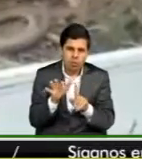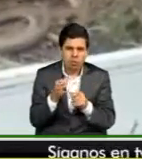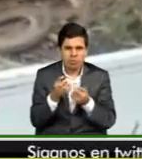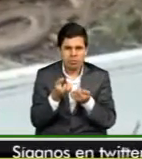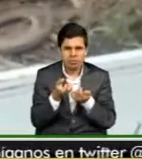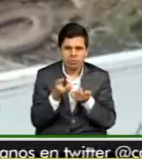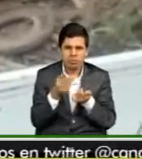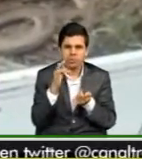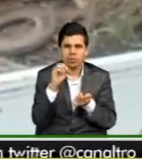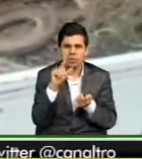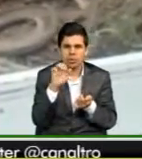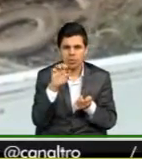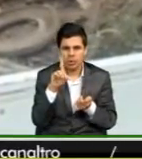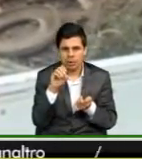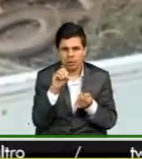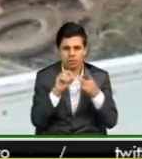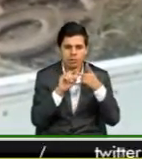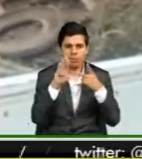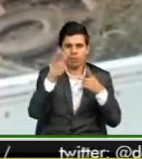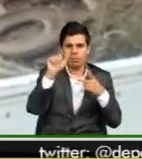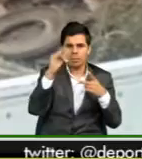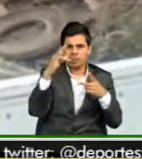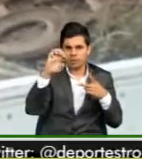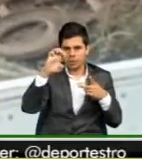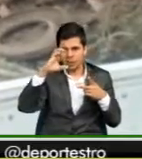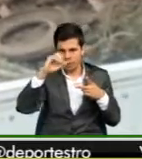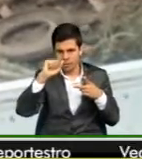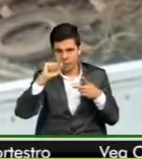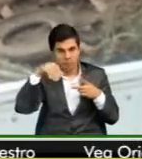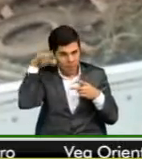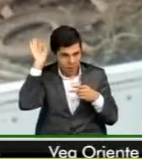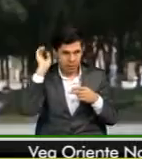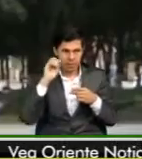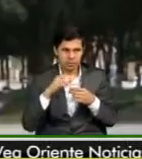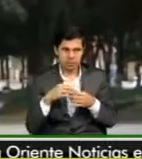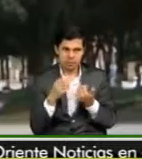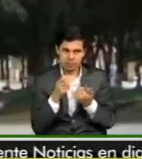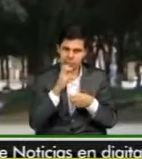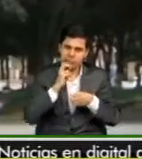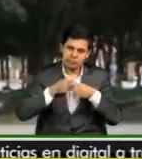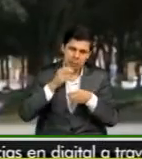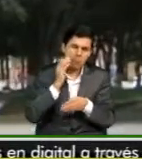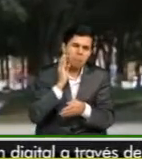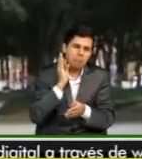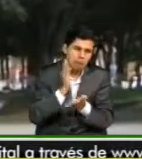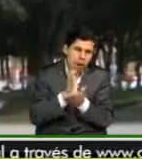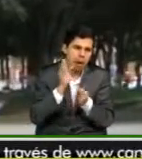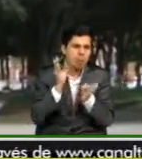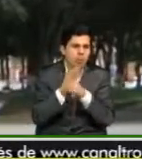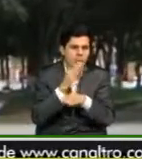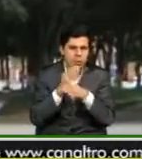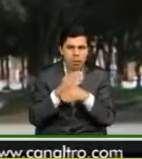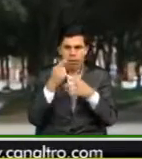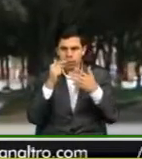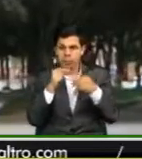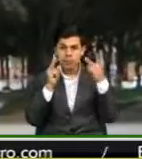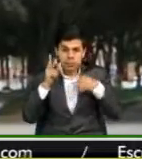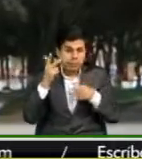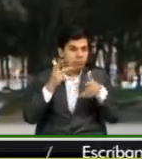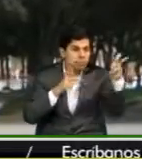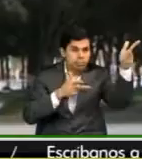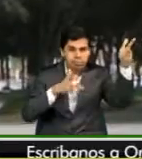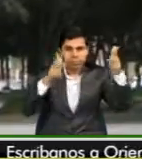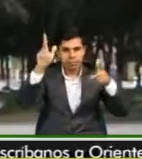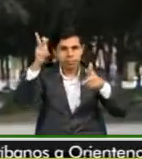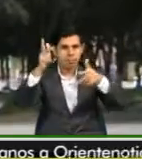de Toledo y La Bateca principalmente. ¿Han asumido algunos riesgos para la vida las personas que se atreven a pasar por algunos